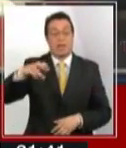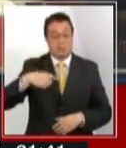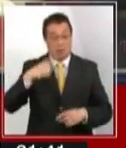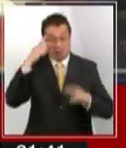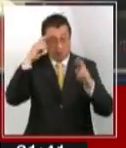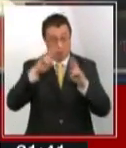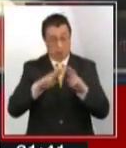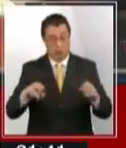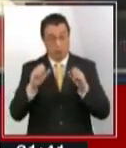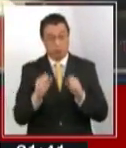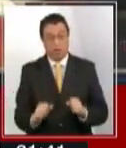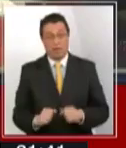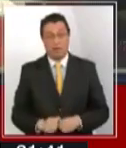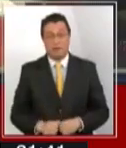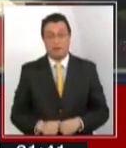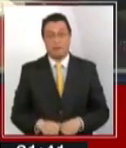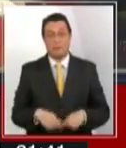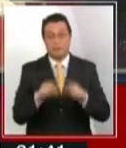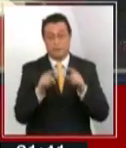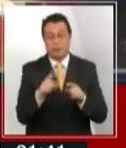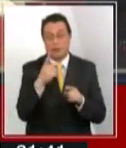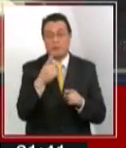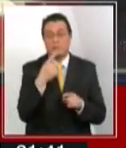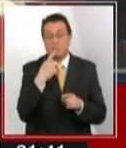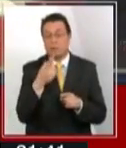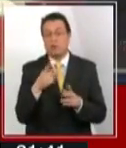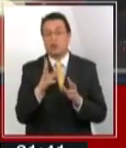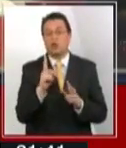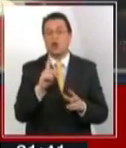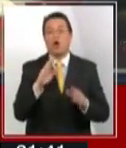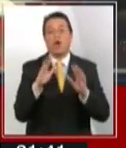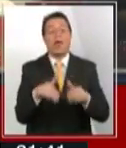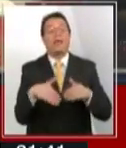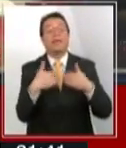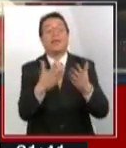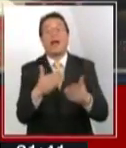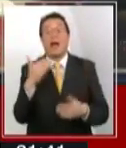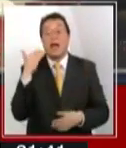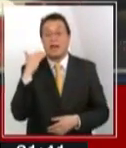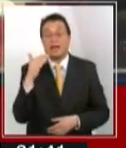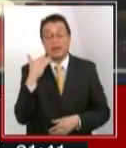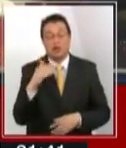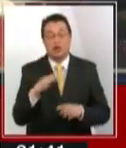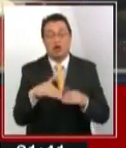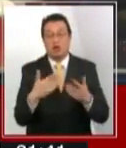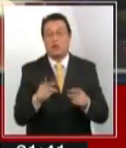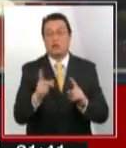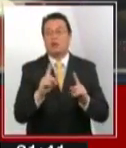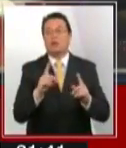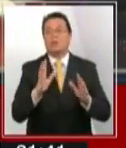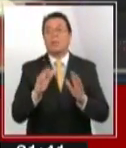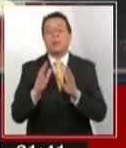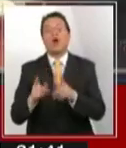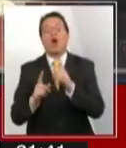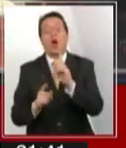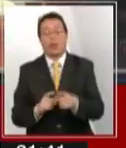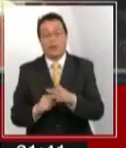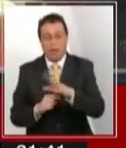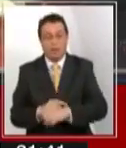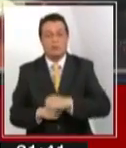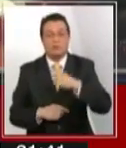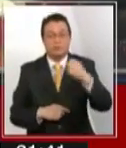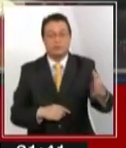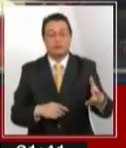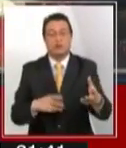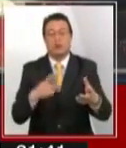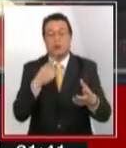Perdón, hay una información que subyace a su pregunta que es incorrecta. Nadie entrega niños al Sename. Bueno, está bien. Niños que ingresan cuando son ordenados, porque los declara